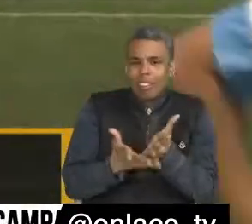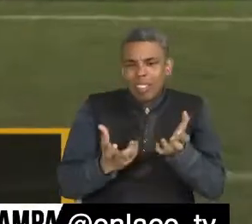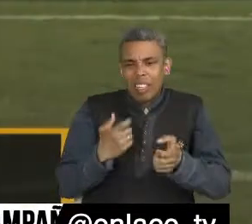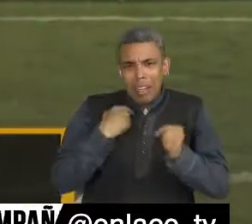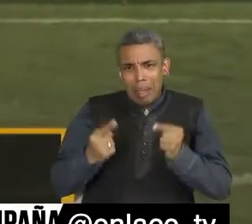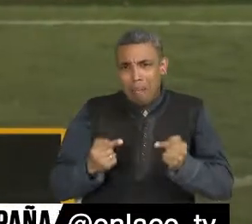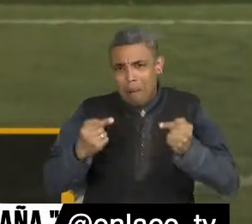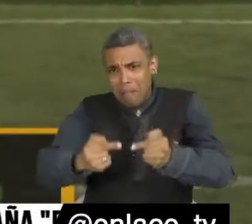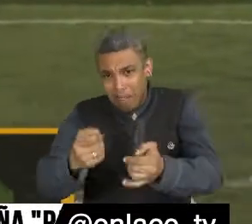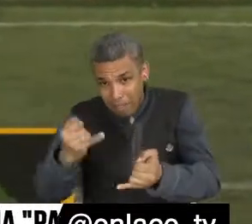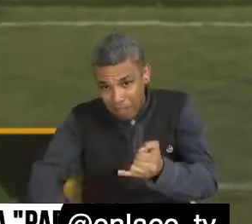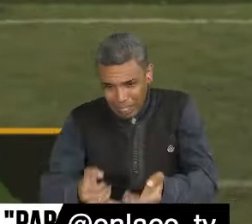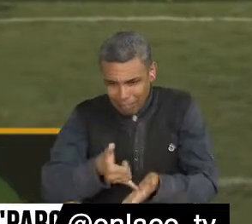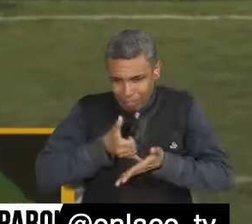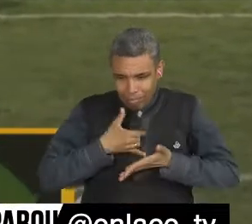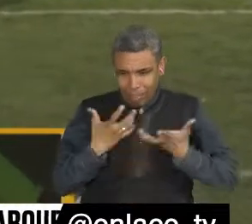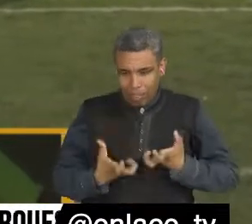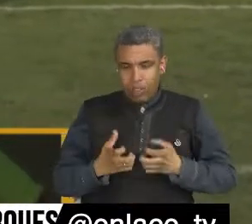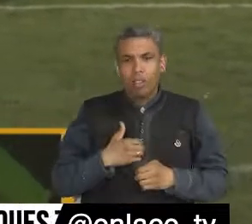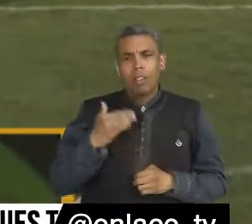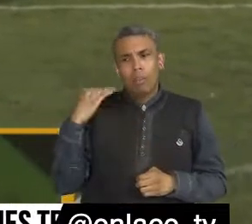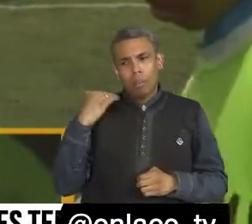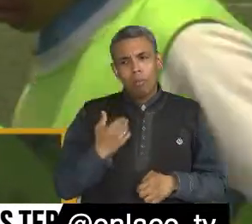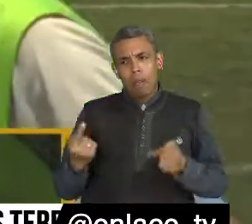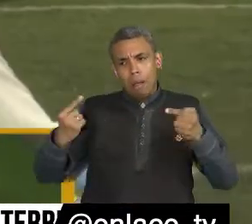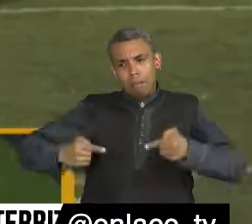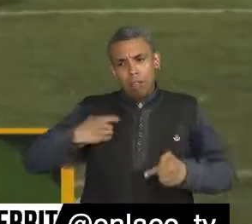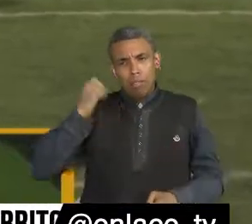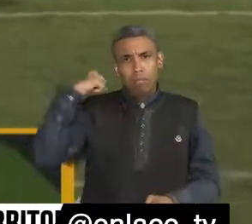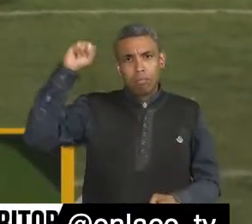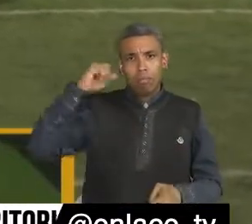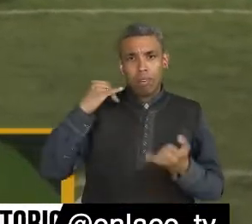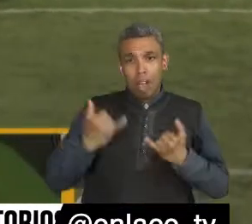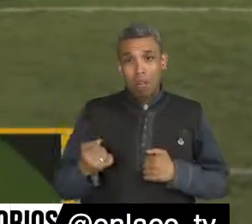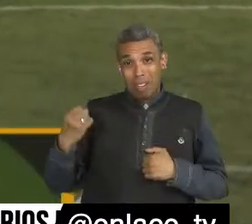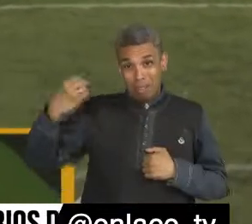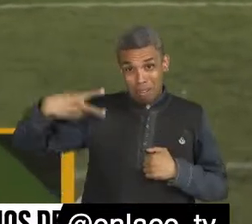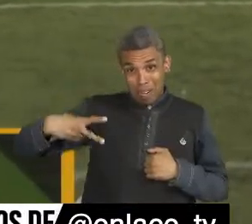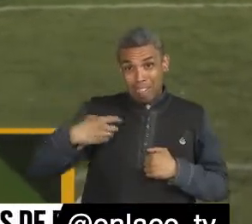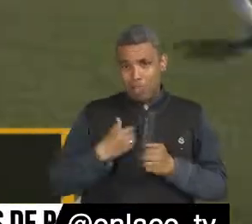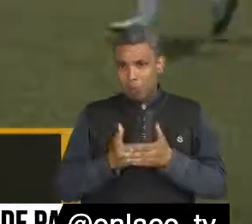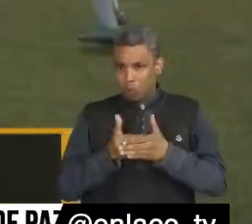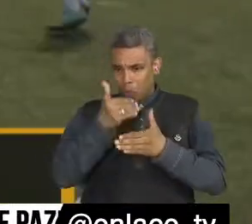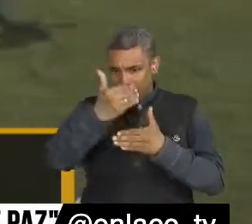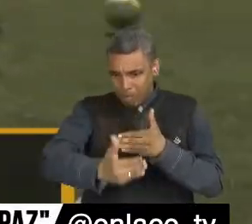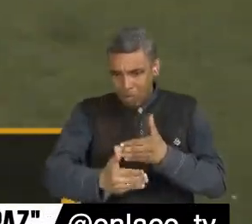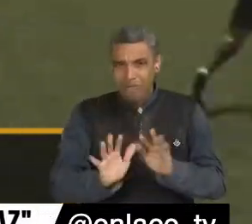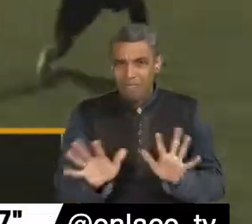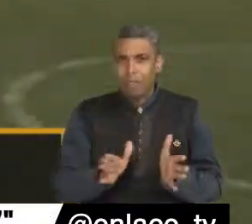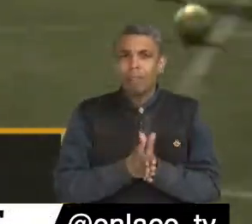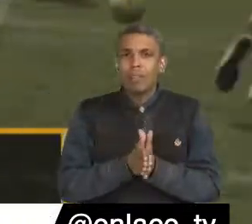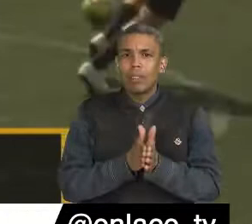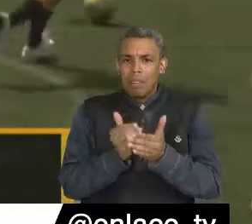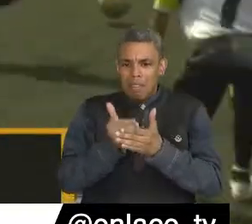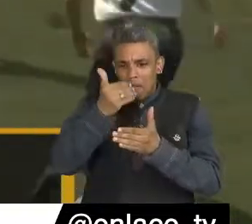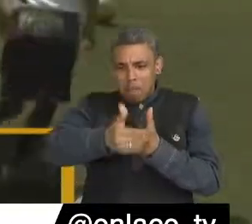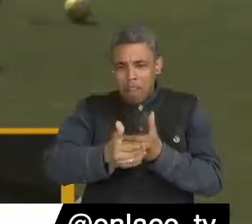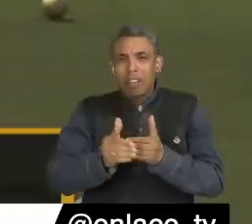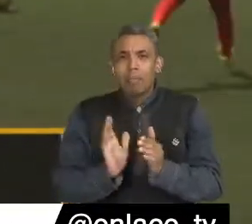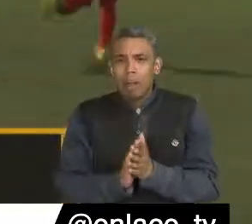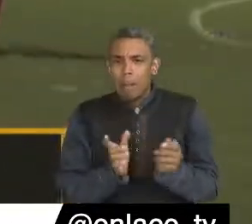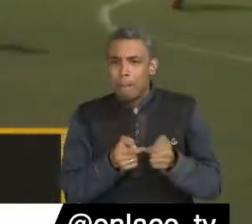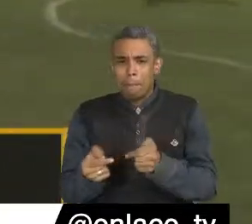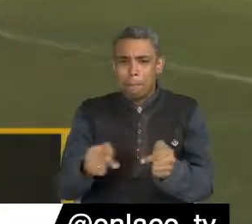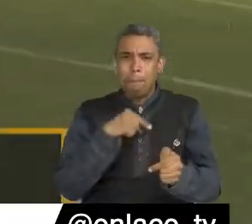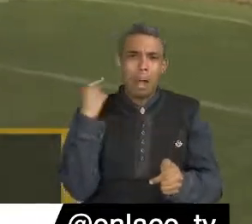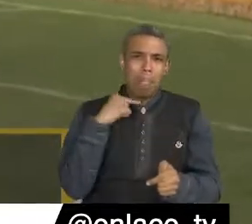ya participamos en el primer partido que ganamos y ahora vamos para la segunda ronda. La ronda de eliminatoria continuará este fin de